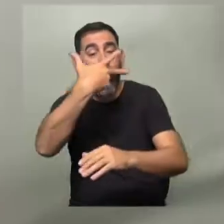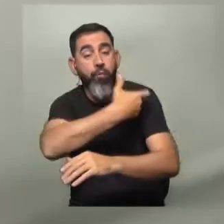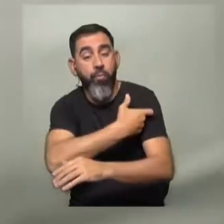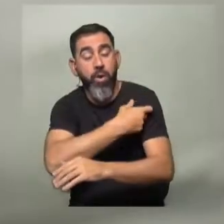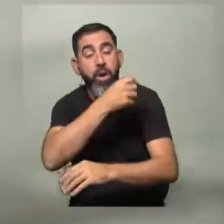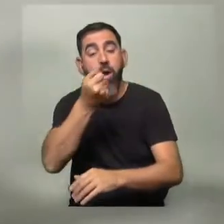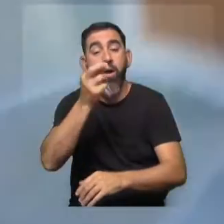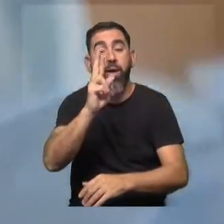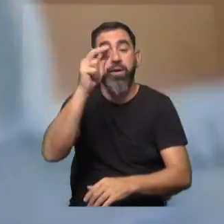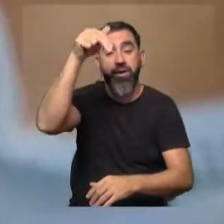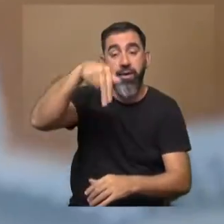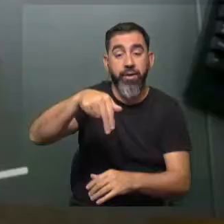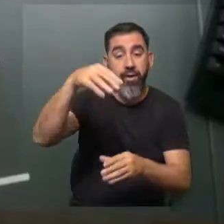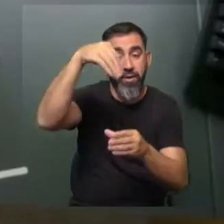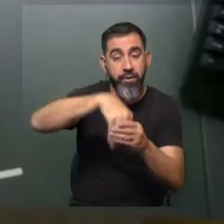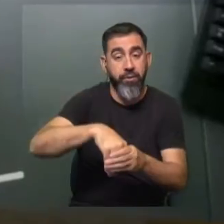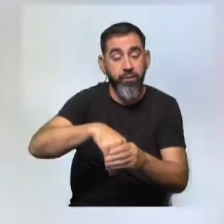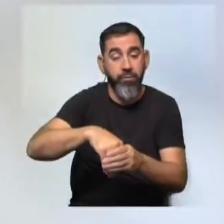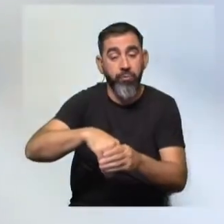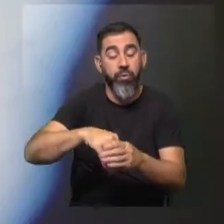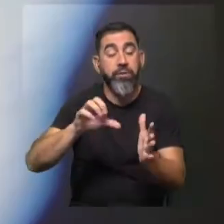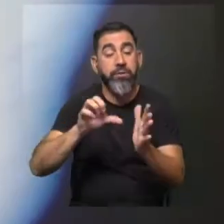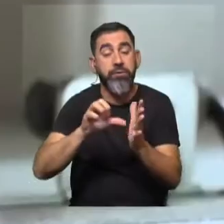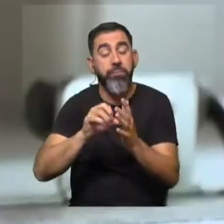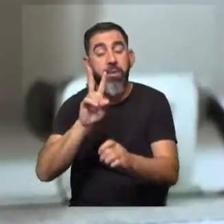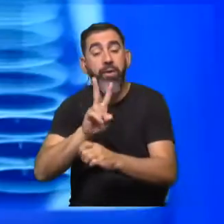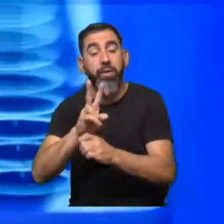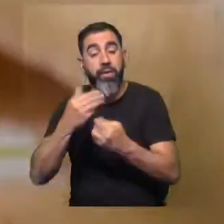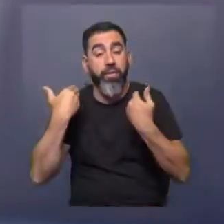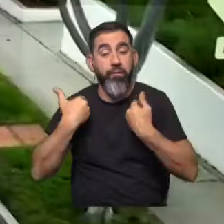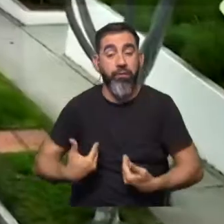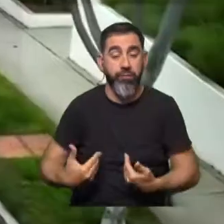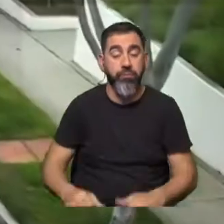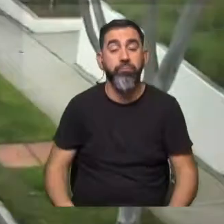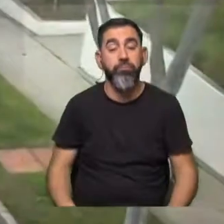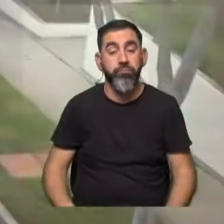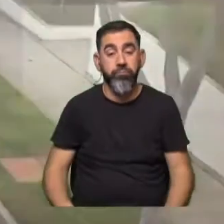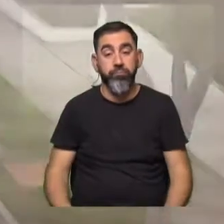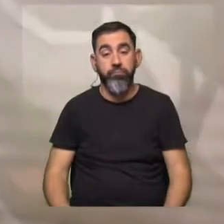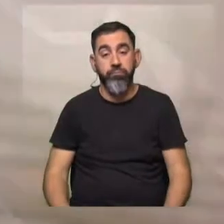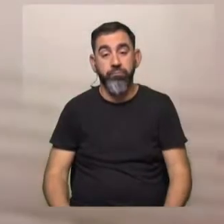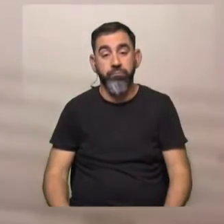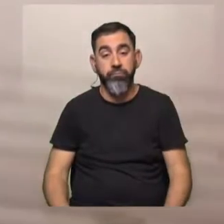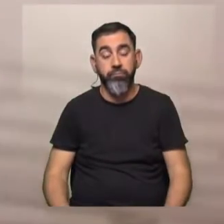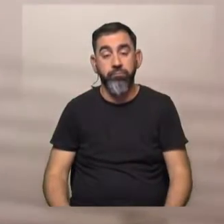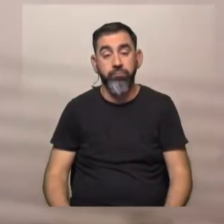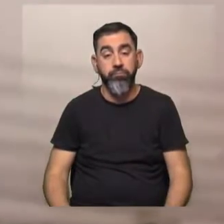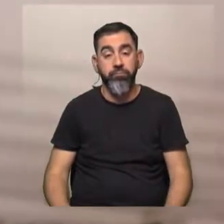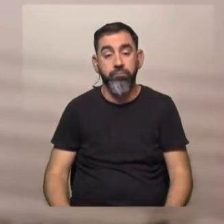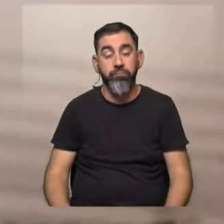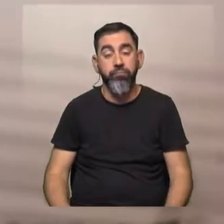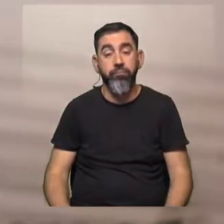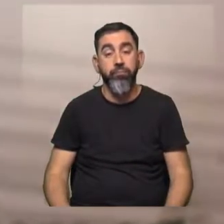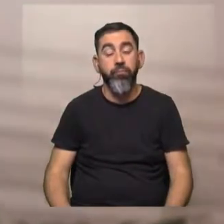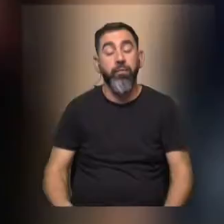utilizan ARN como pieza clave para activar el sistema de defensas del cuerpo y combatir una enfermedad. Según narró Costabile,